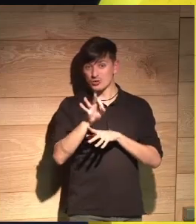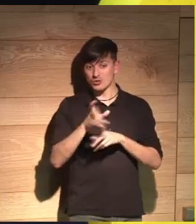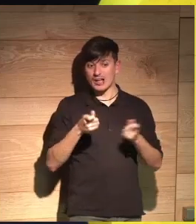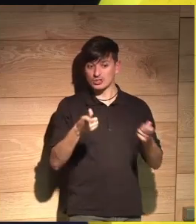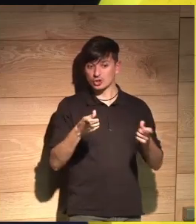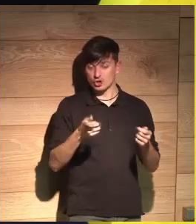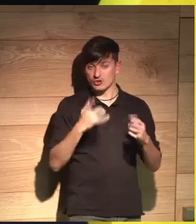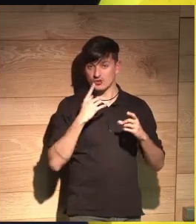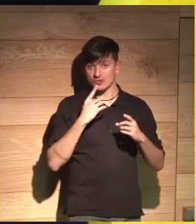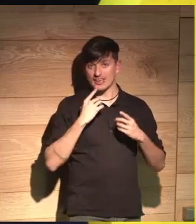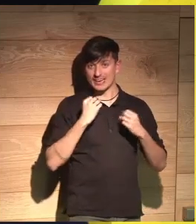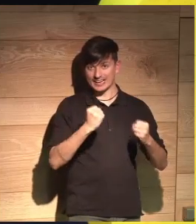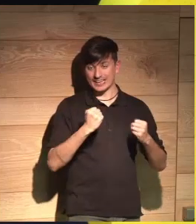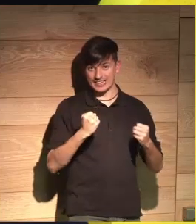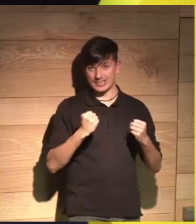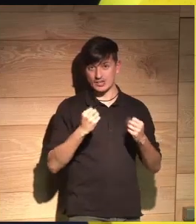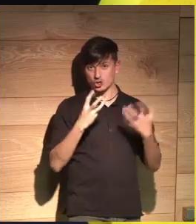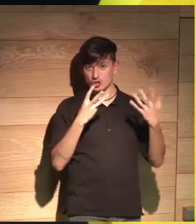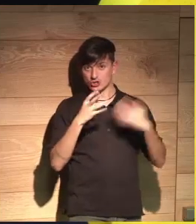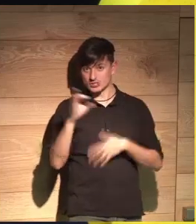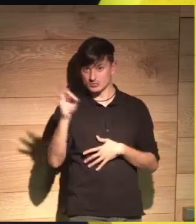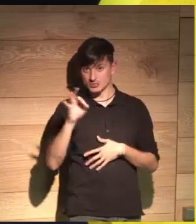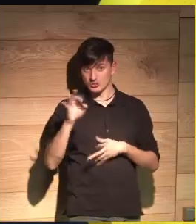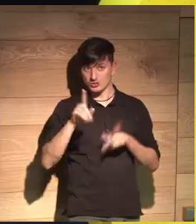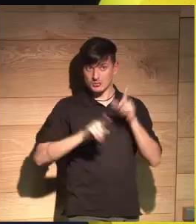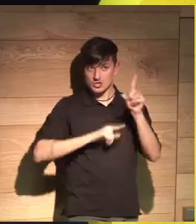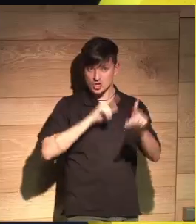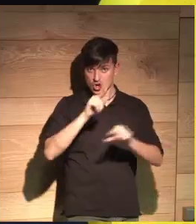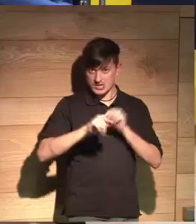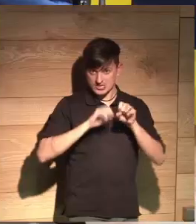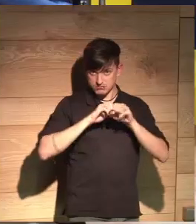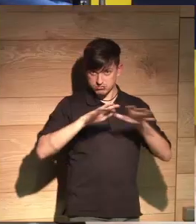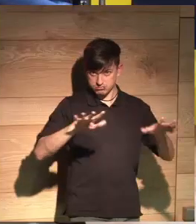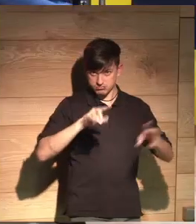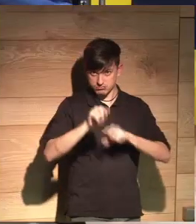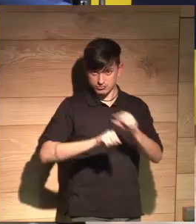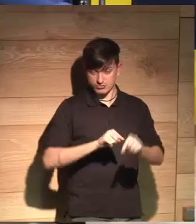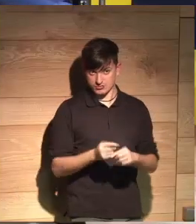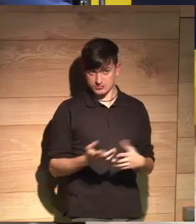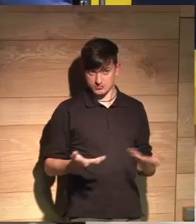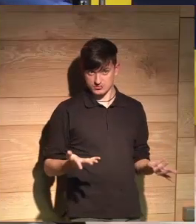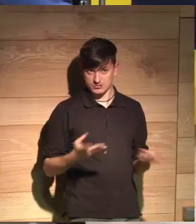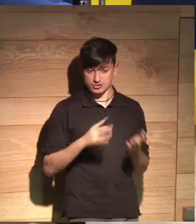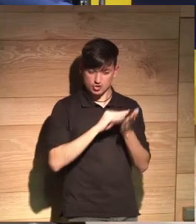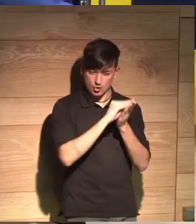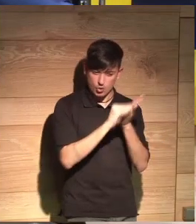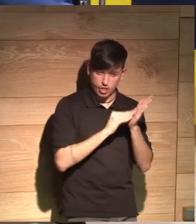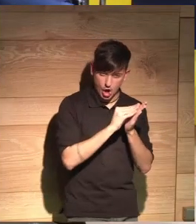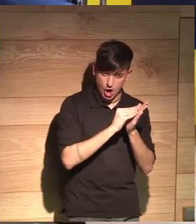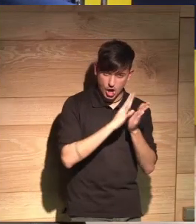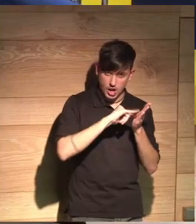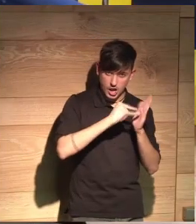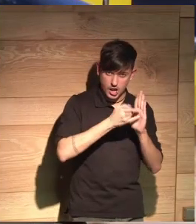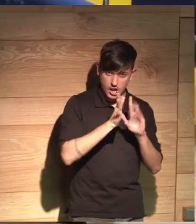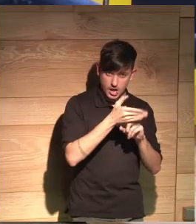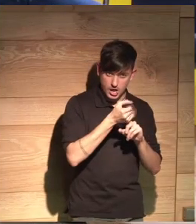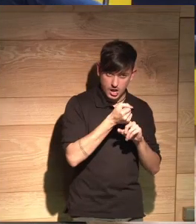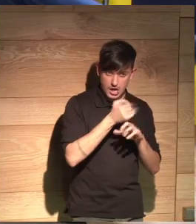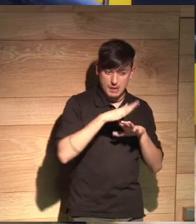el 80 de las emisiones de lentificar pone aquí tenemos una solución para una expresión para el